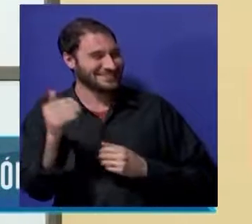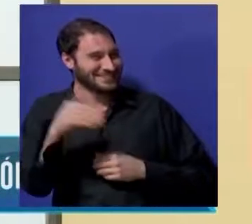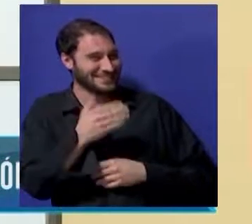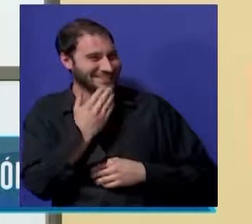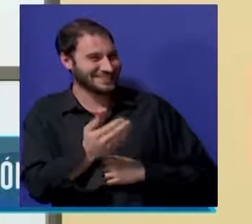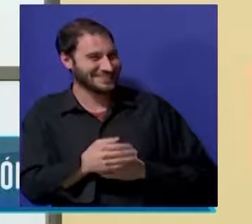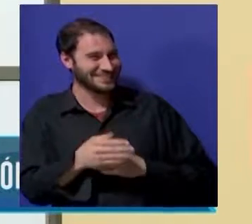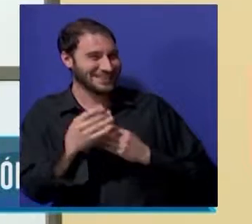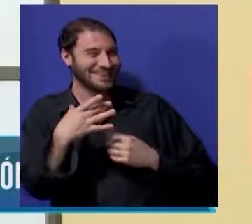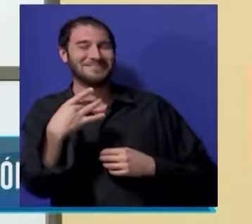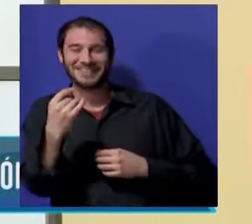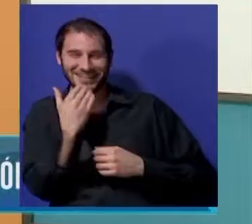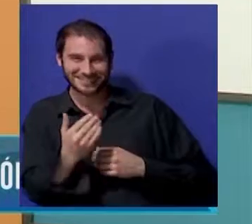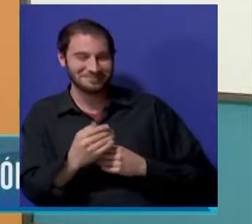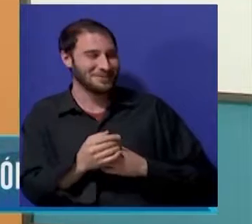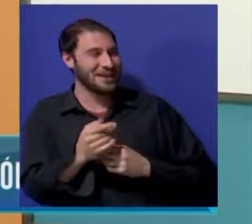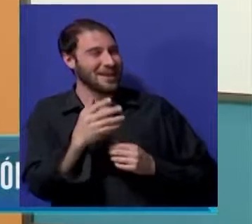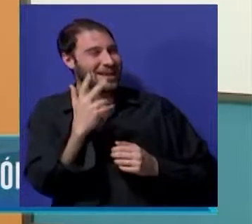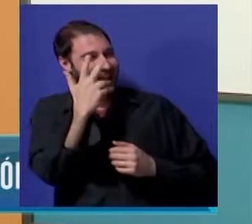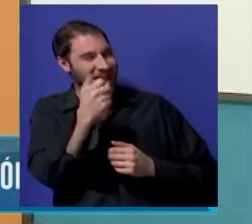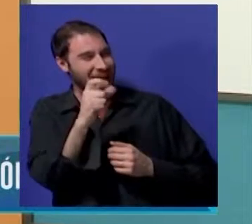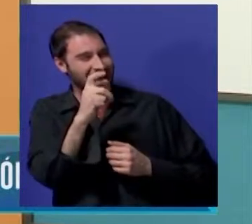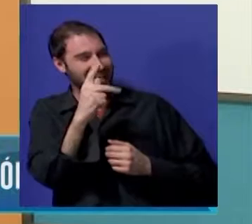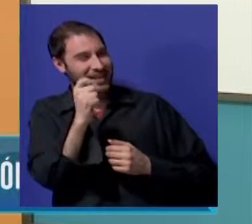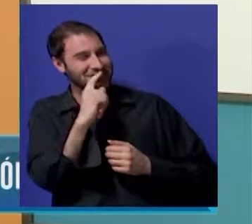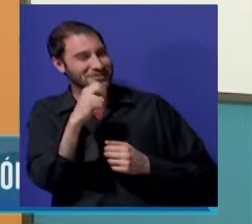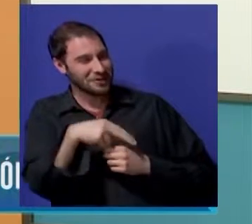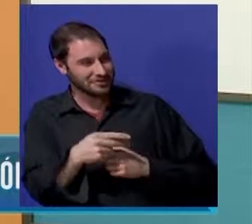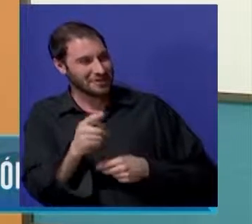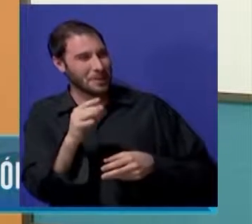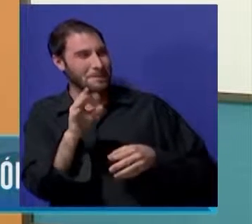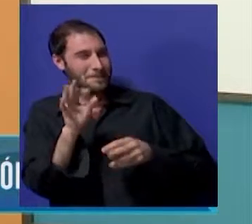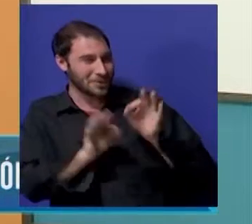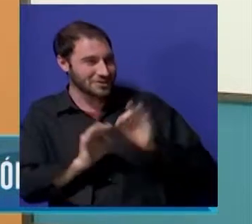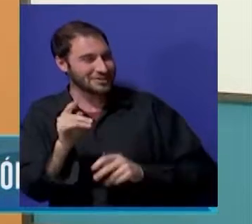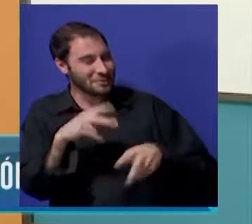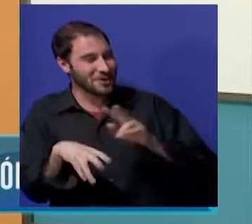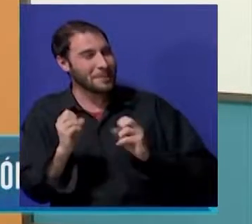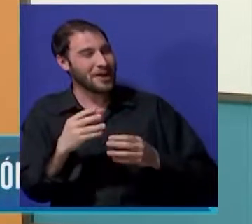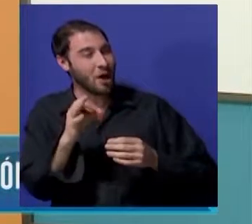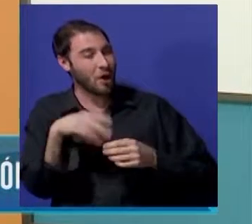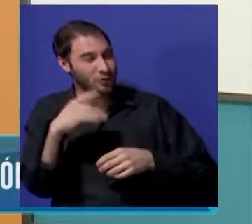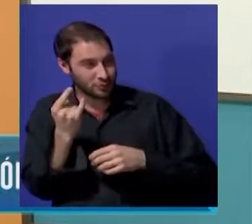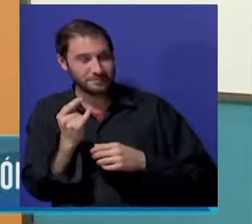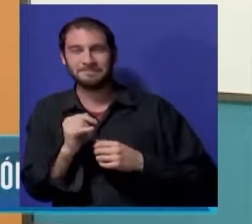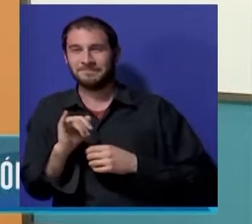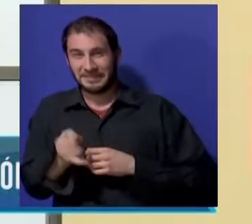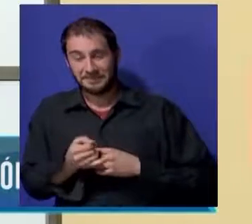No, gracias por invitar. Hackathon se llamó. Y se buscaron proyectos que van a ser financiados por la ONU, ¿no? Es